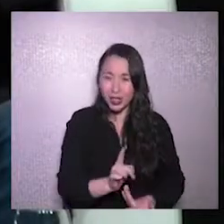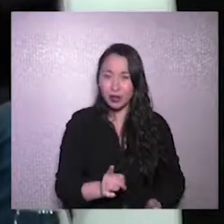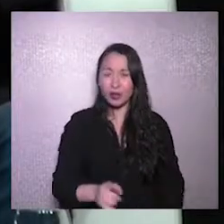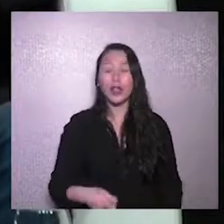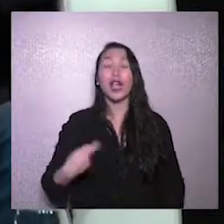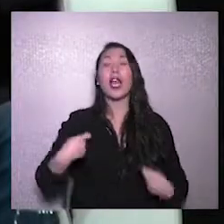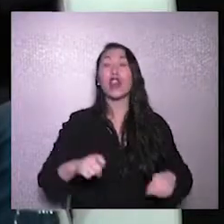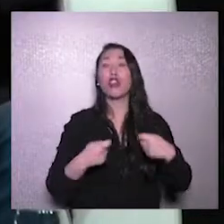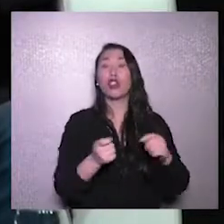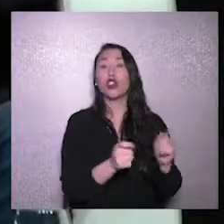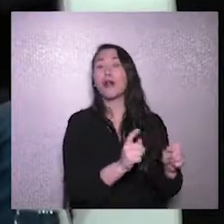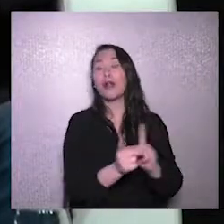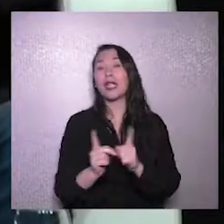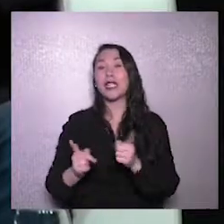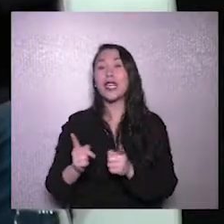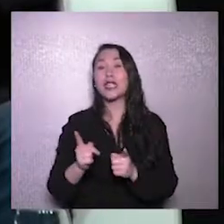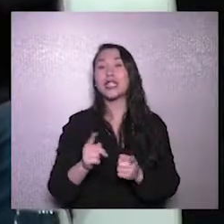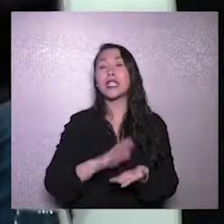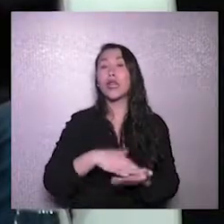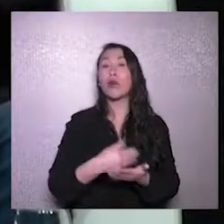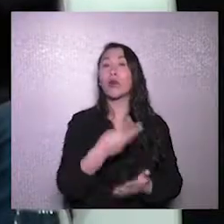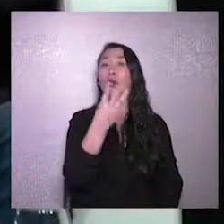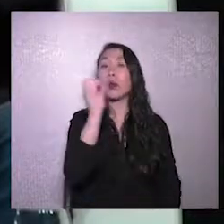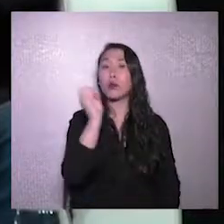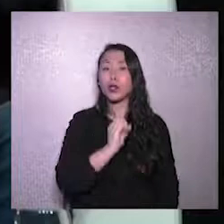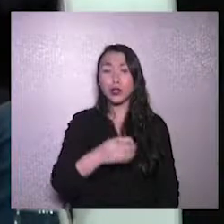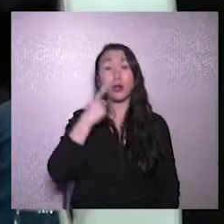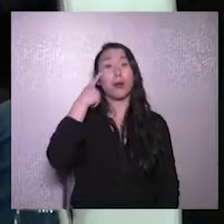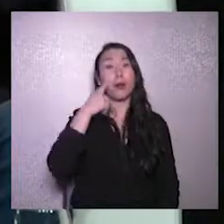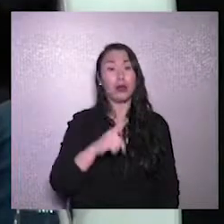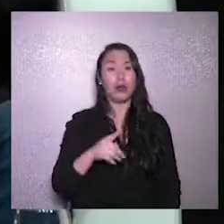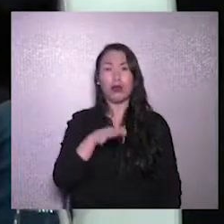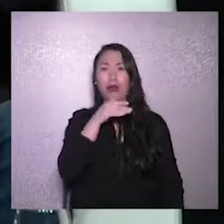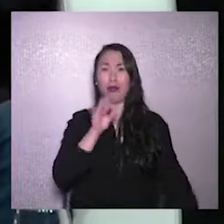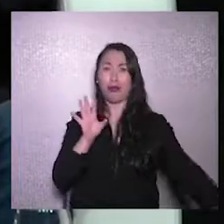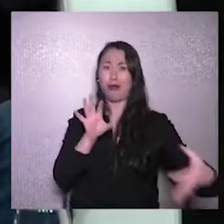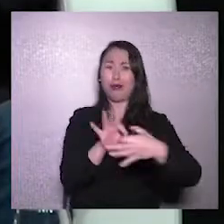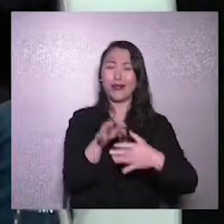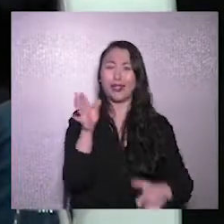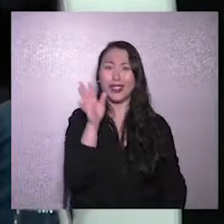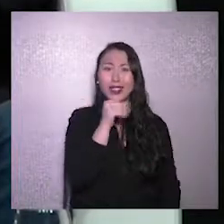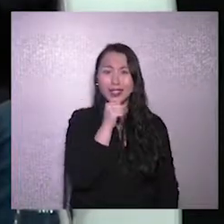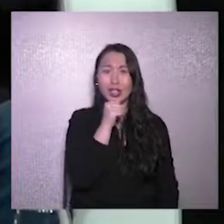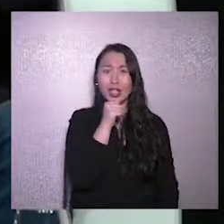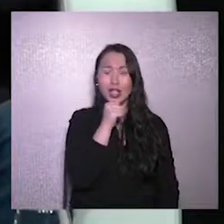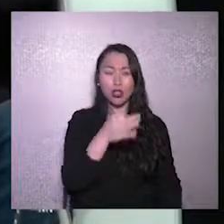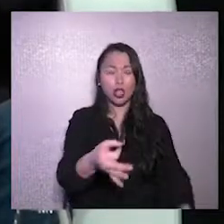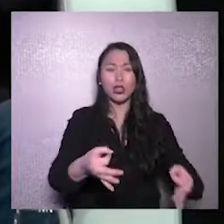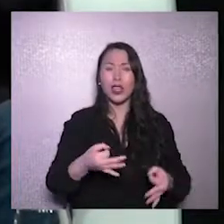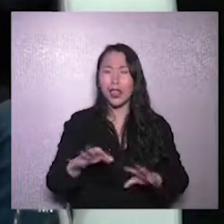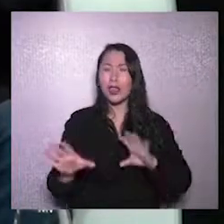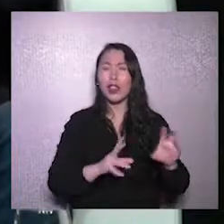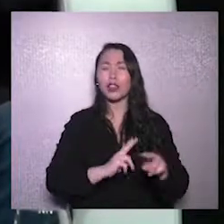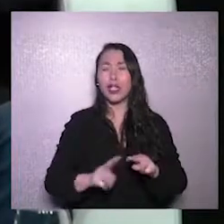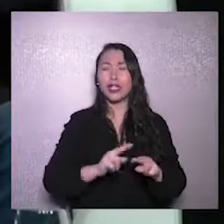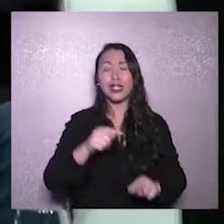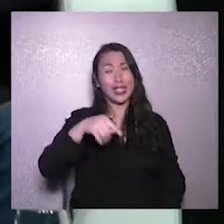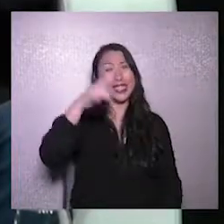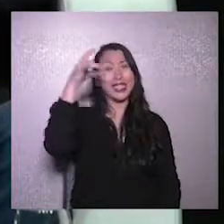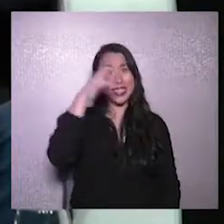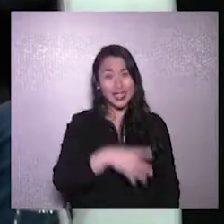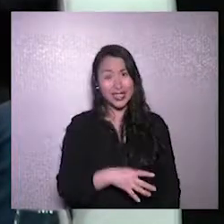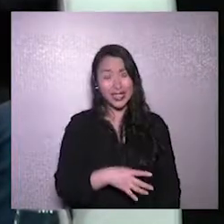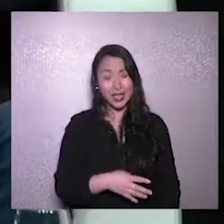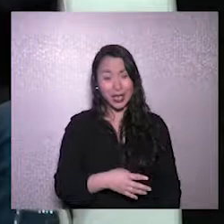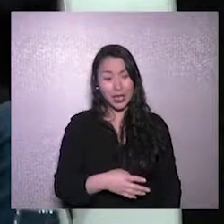salud es un 3%. Sin embargo, no tiene ni una correlación con la contabilidad de las cosas que se hacen. Chile ha cometido y